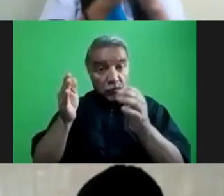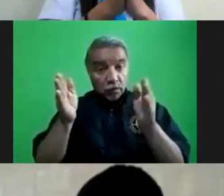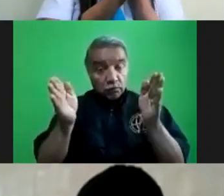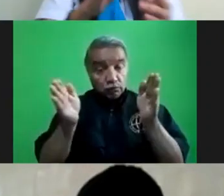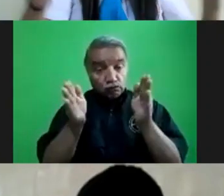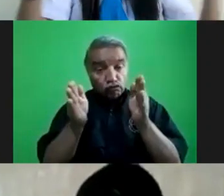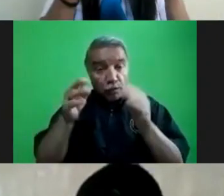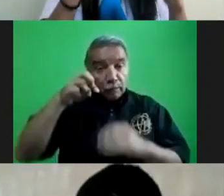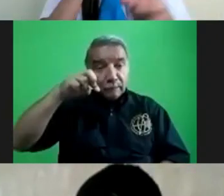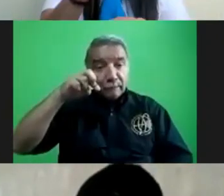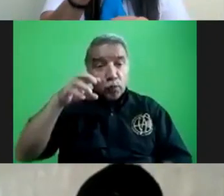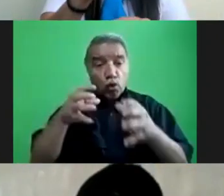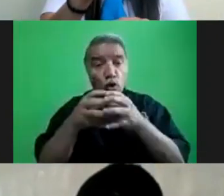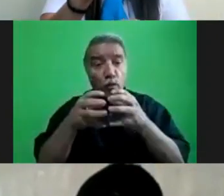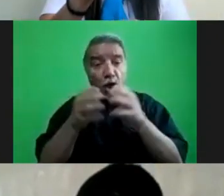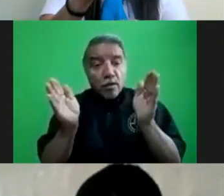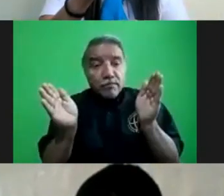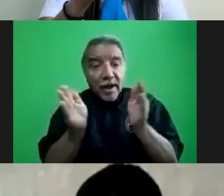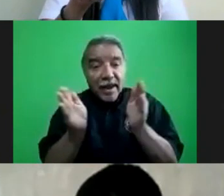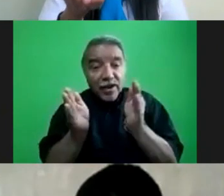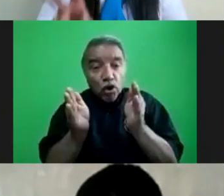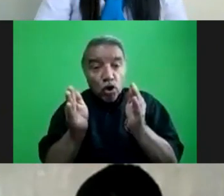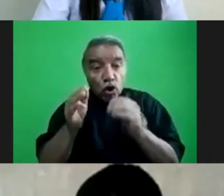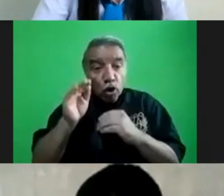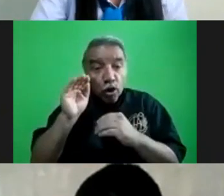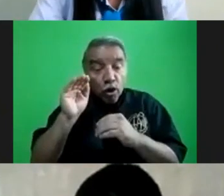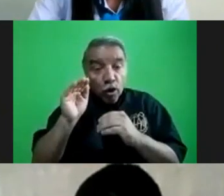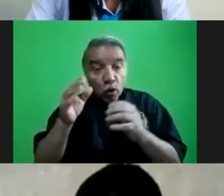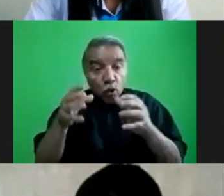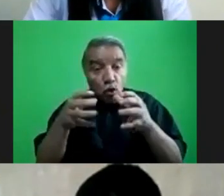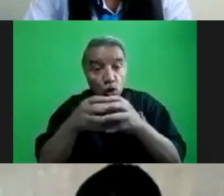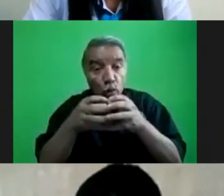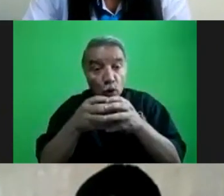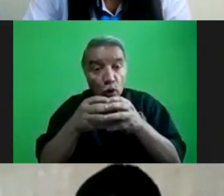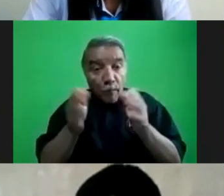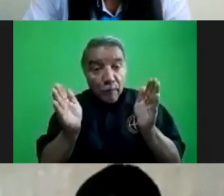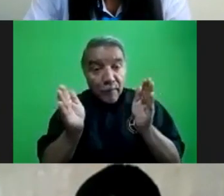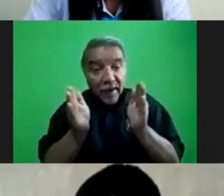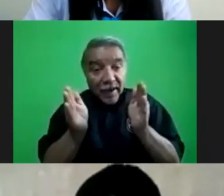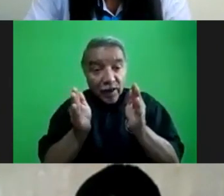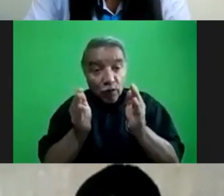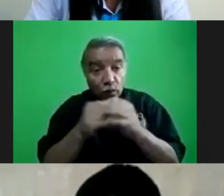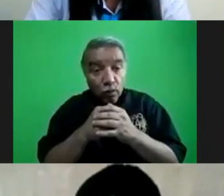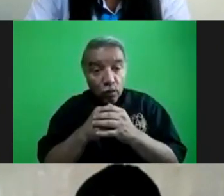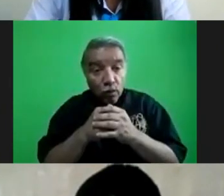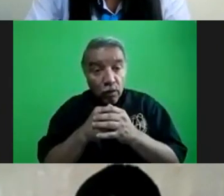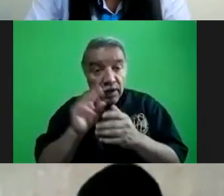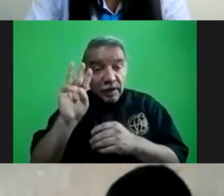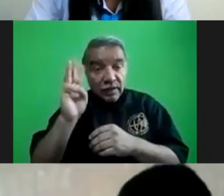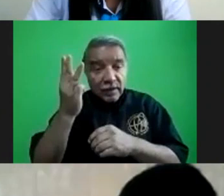seleccionarla. Señor, disculpe. Fíjese que nosotros no entramos. Igual yo, mamá de Karen, no sé en qué